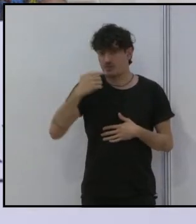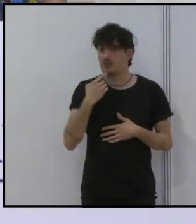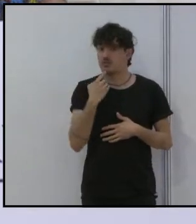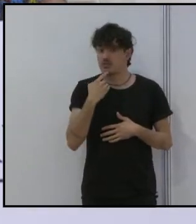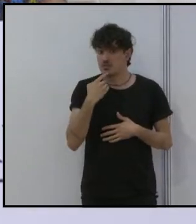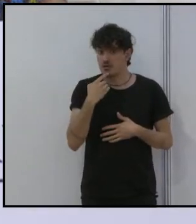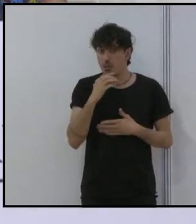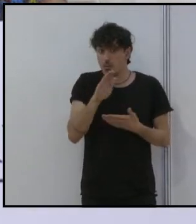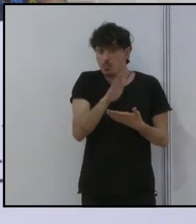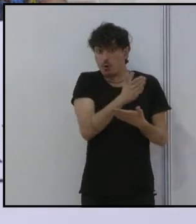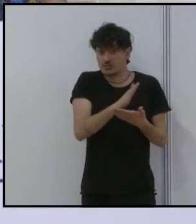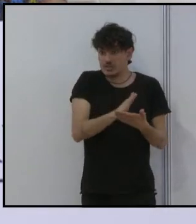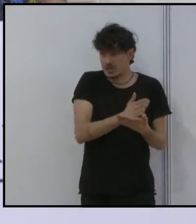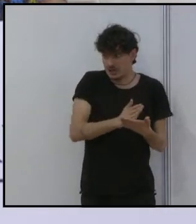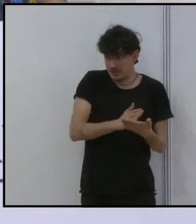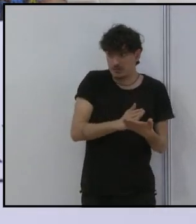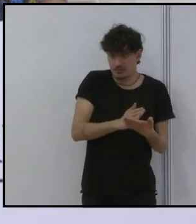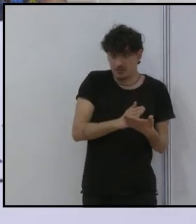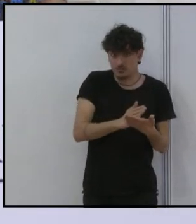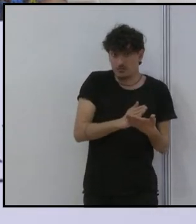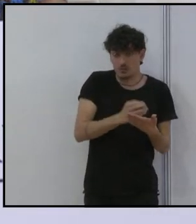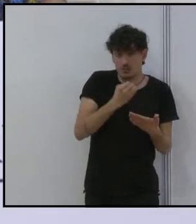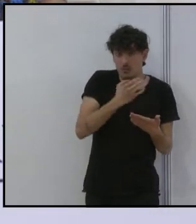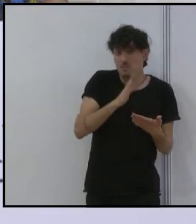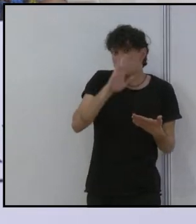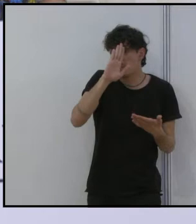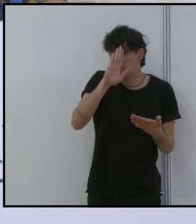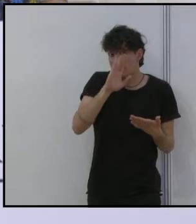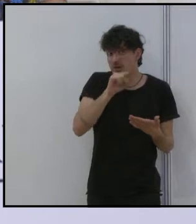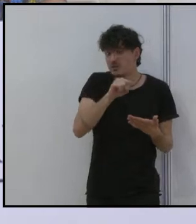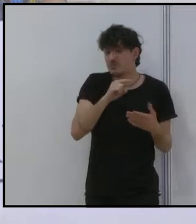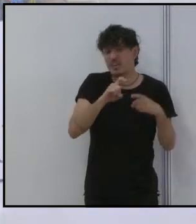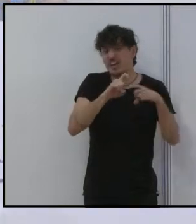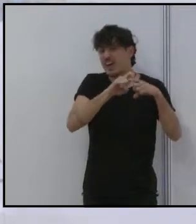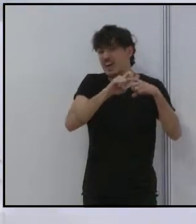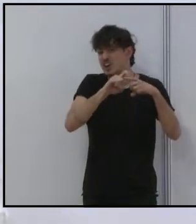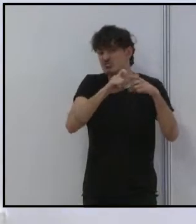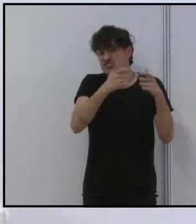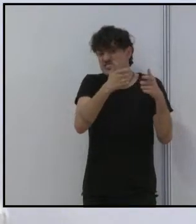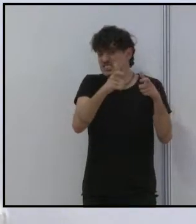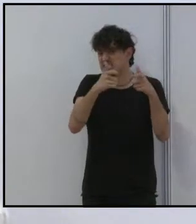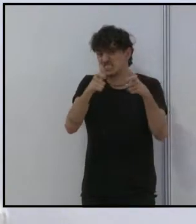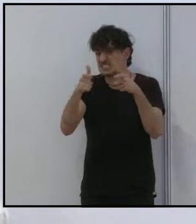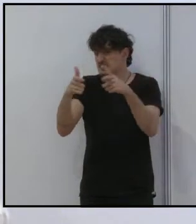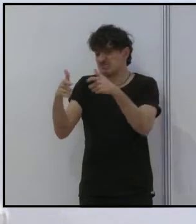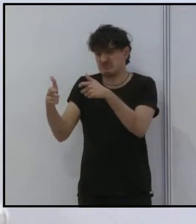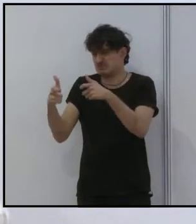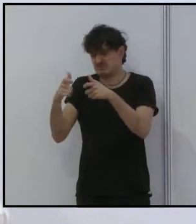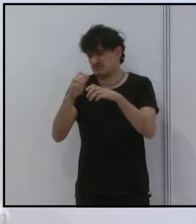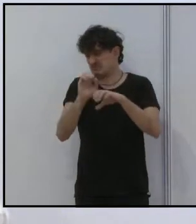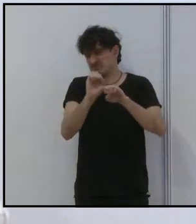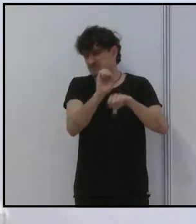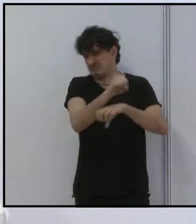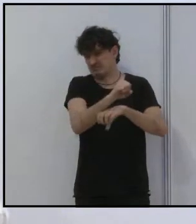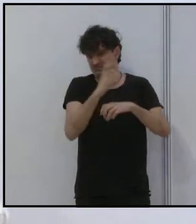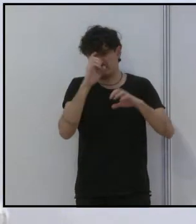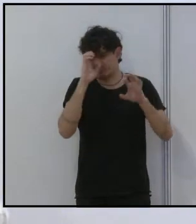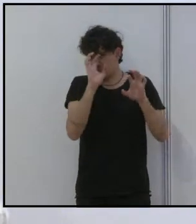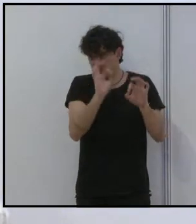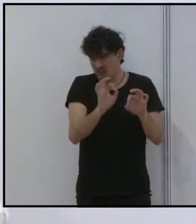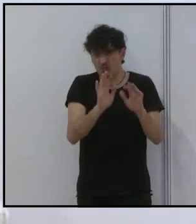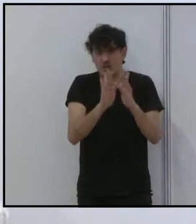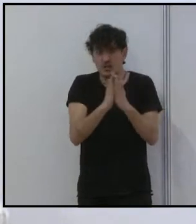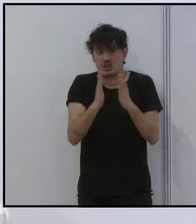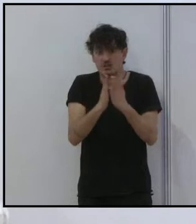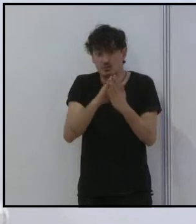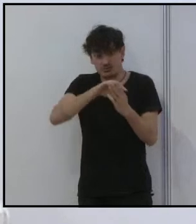poesía, pero la verdad es que cree tan poco en los géneros que tiene una trilogía conformada por un libro de relatos,